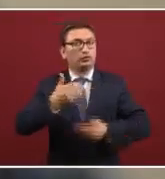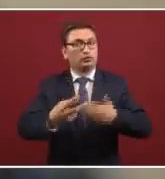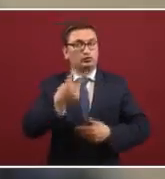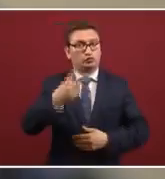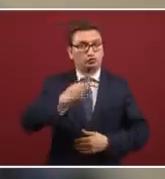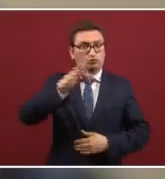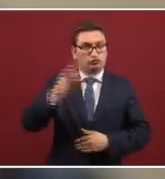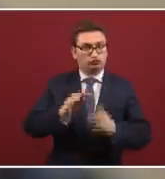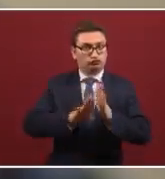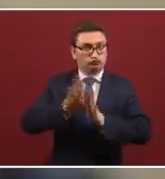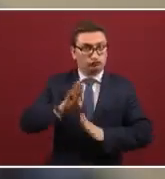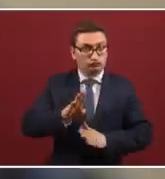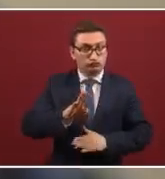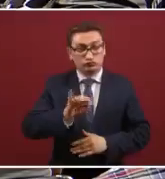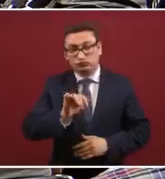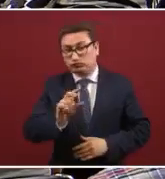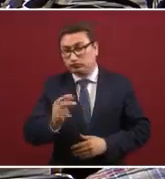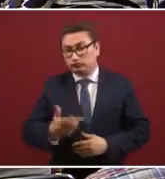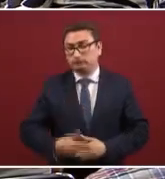año? Es importante